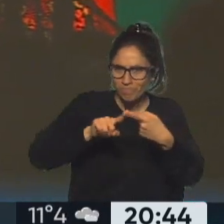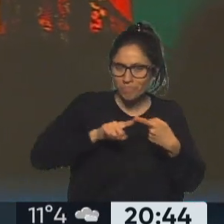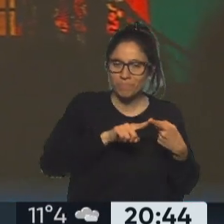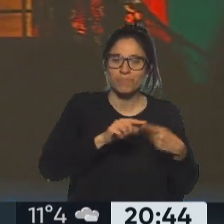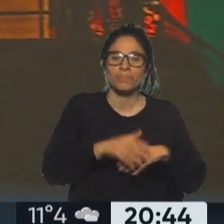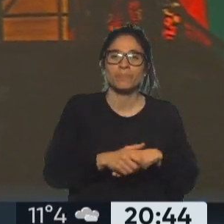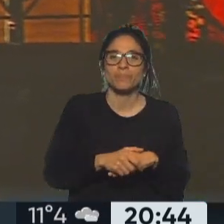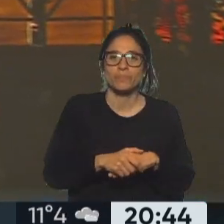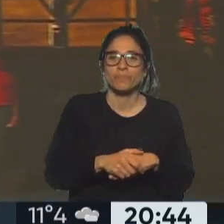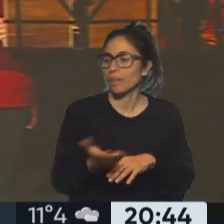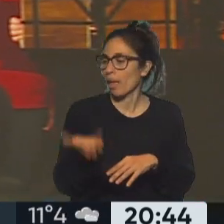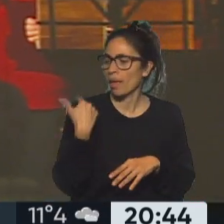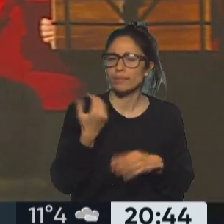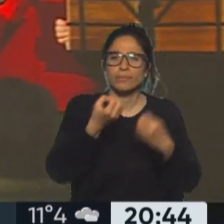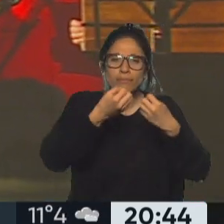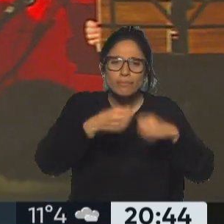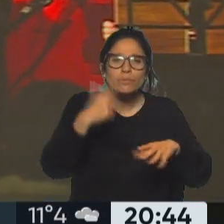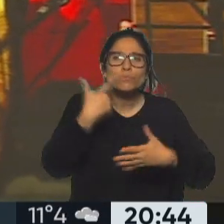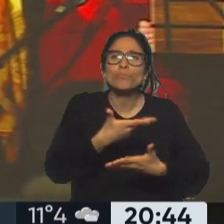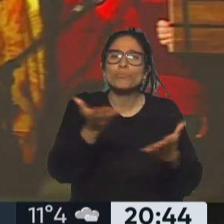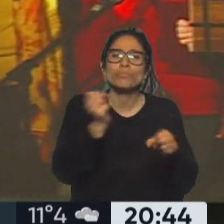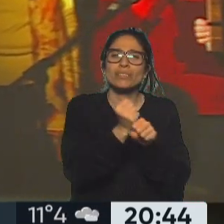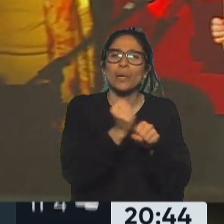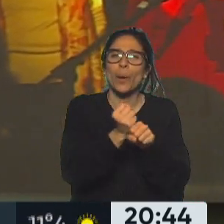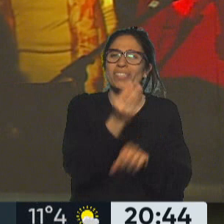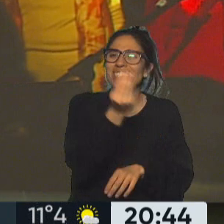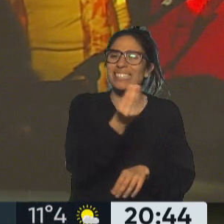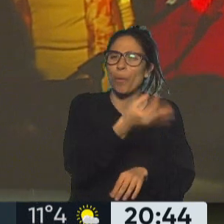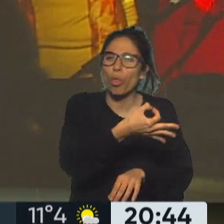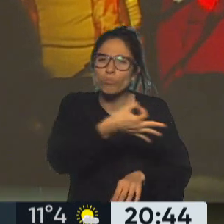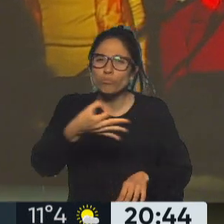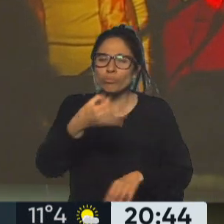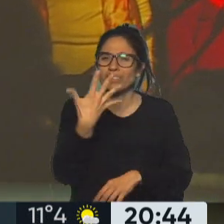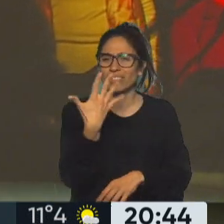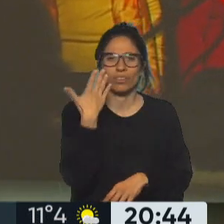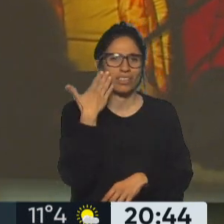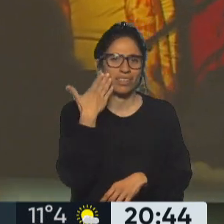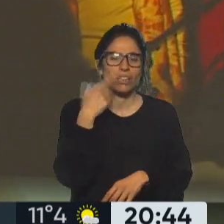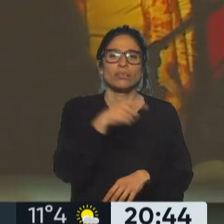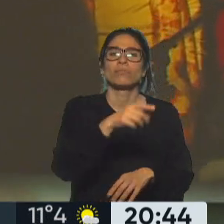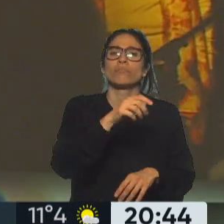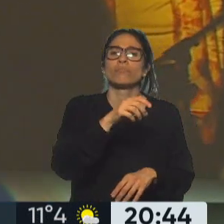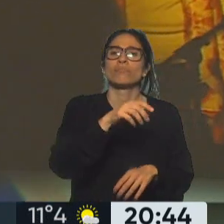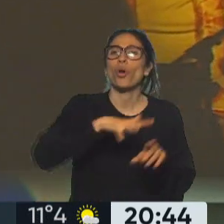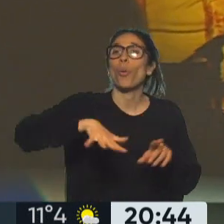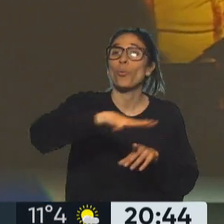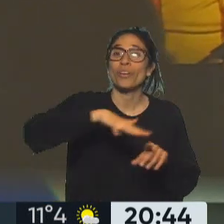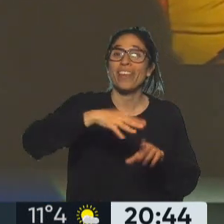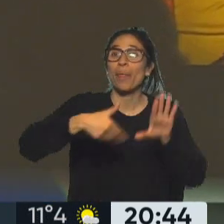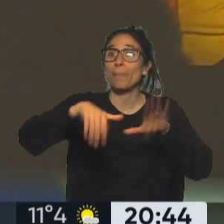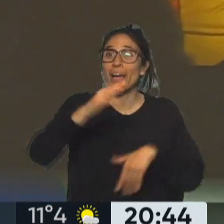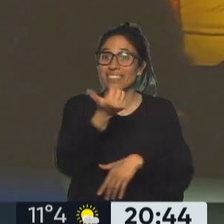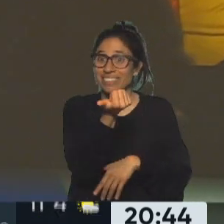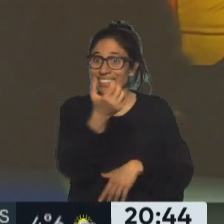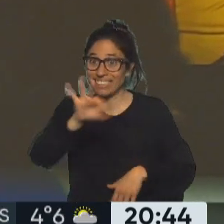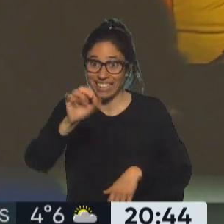a compartir desde ayer y va a estar todos los sábados a las 17 con la comunidad más de 60. Hay que decir que, por ejemplo, en